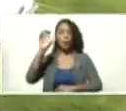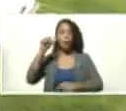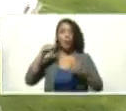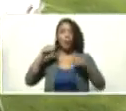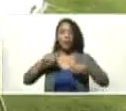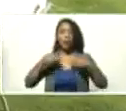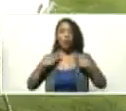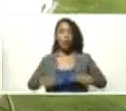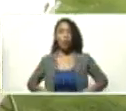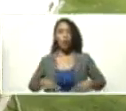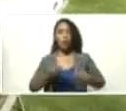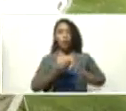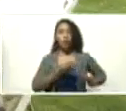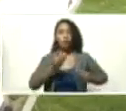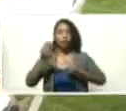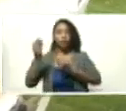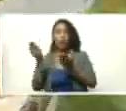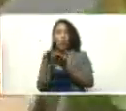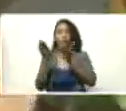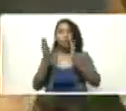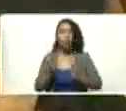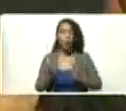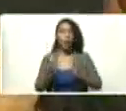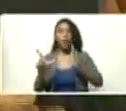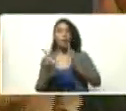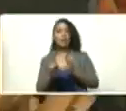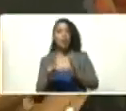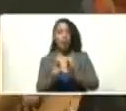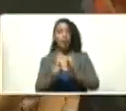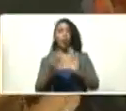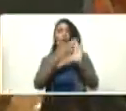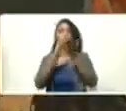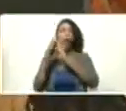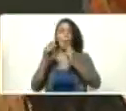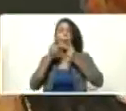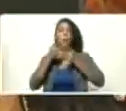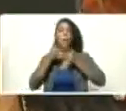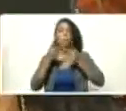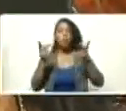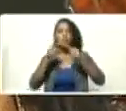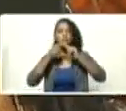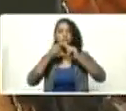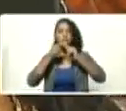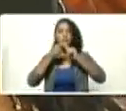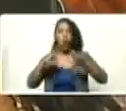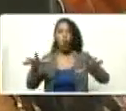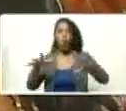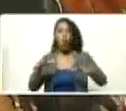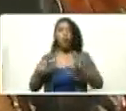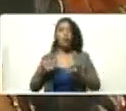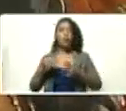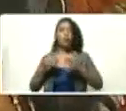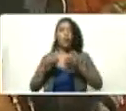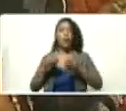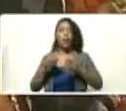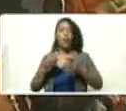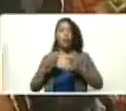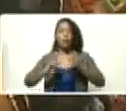para llevarlo a la escuela, al liceo, a la comunidad, para multiplicar en el renacimiento nacional,